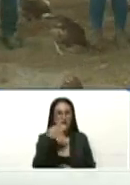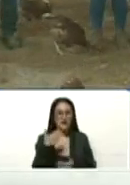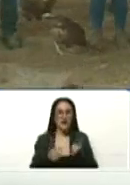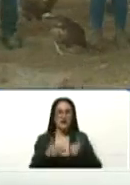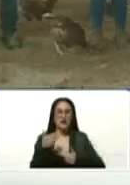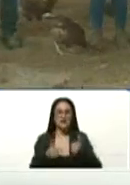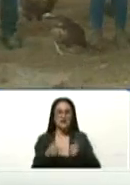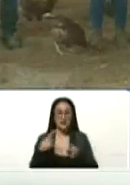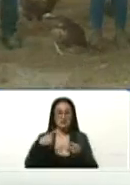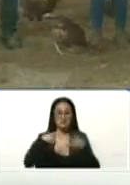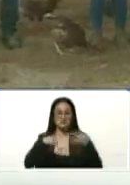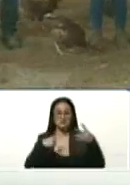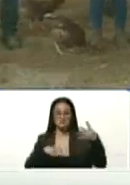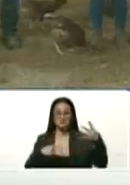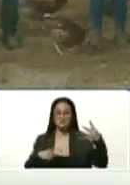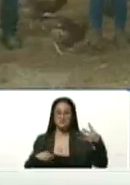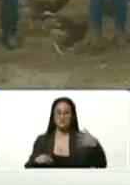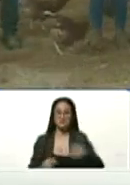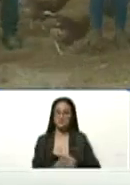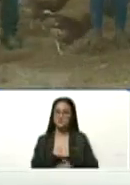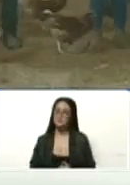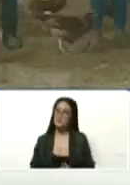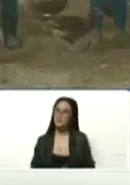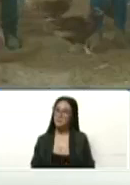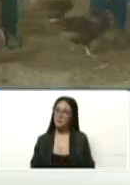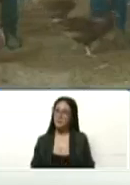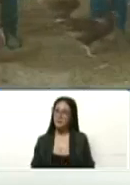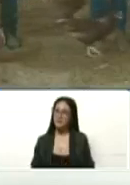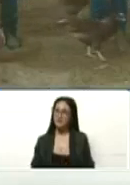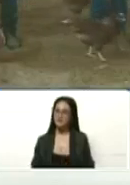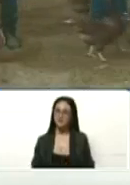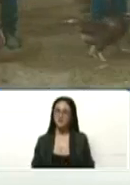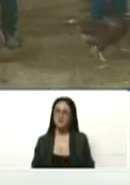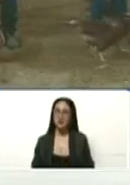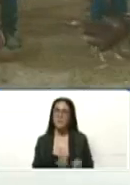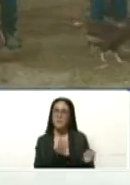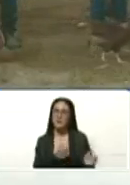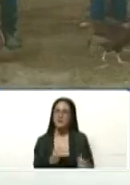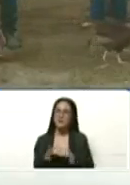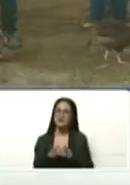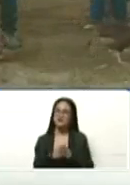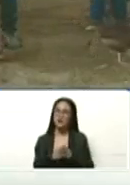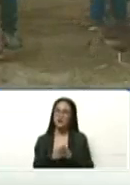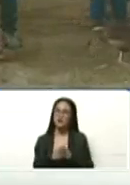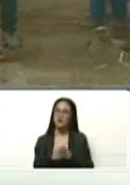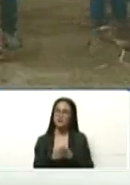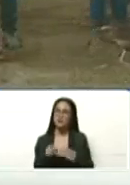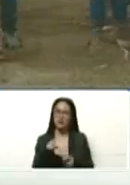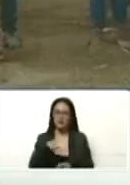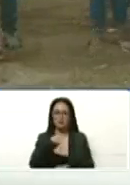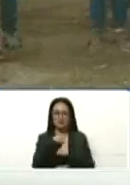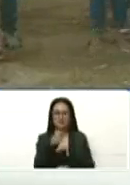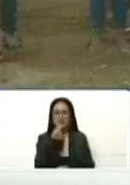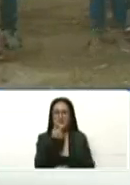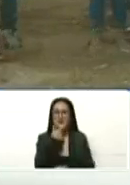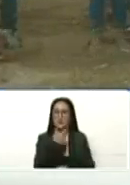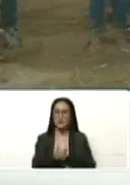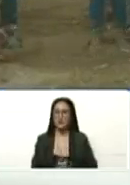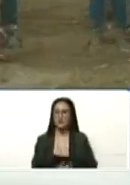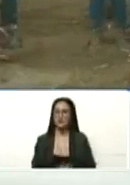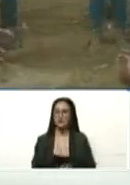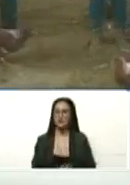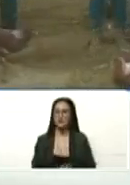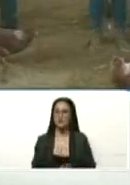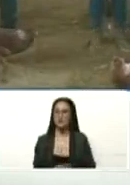leche, etcétera, etcétera. La planificación para todo este hermoso de